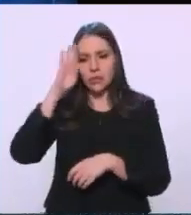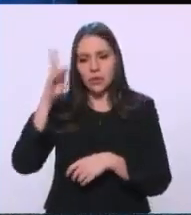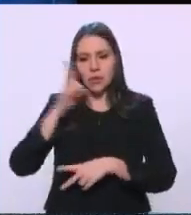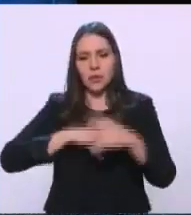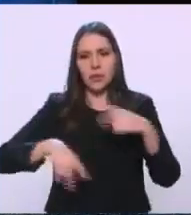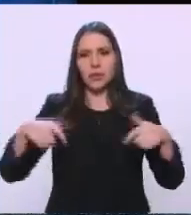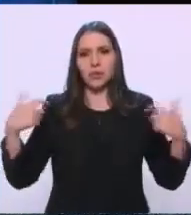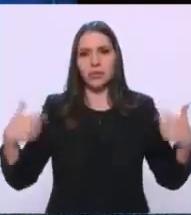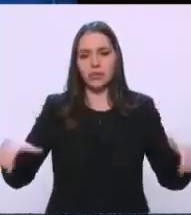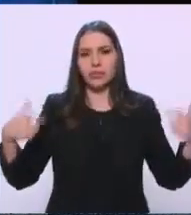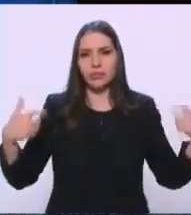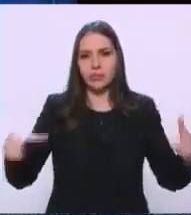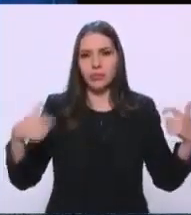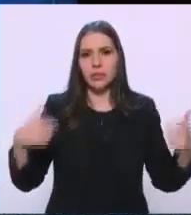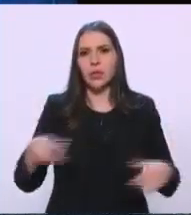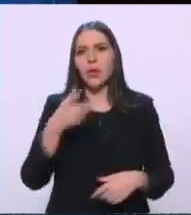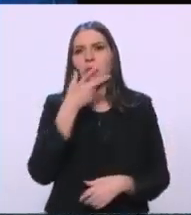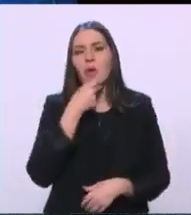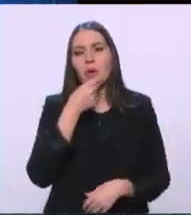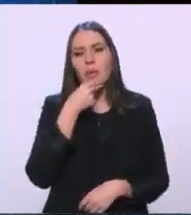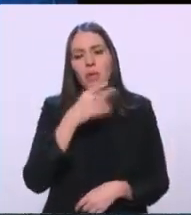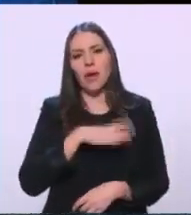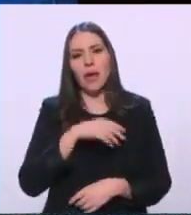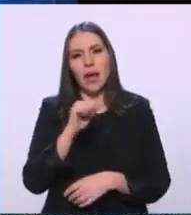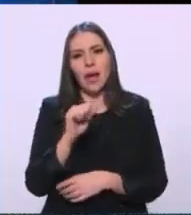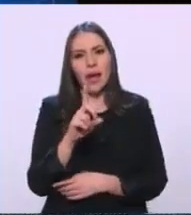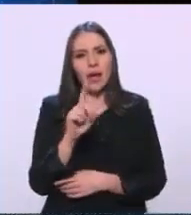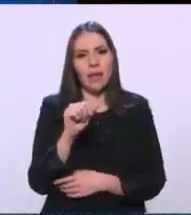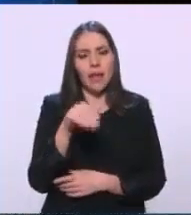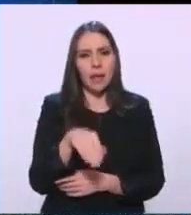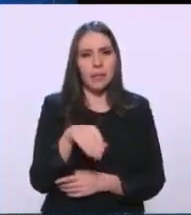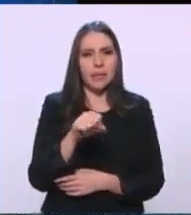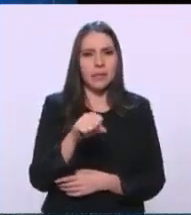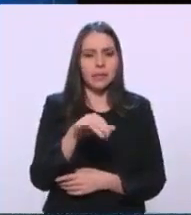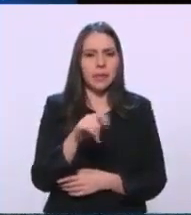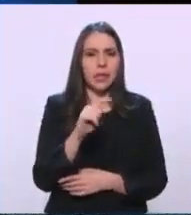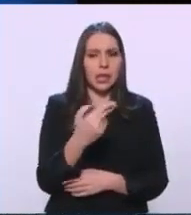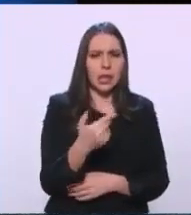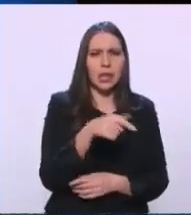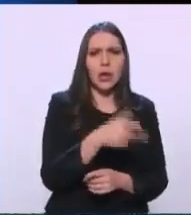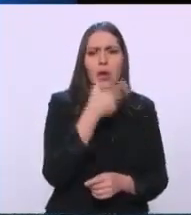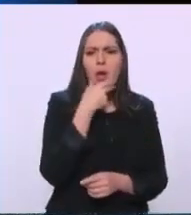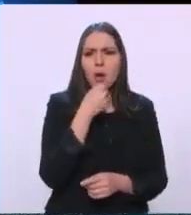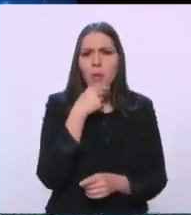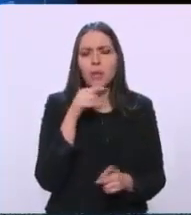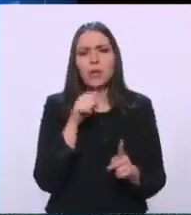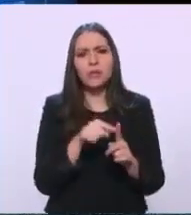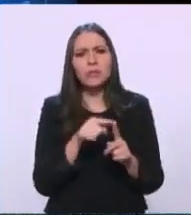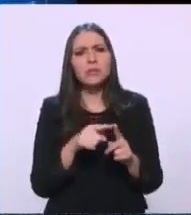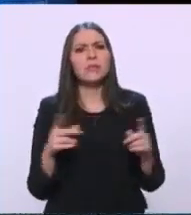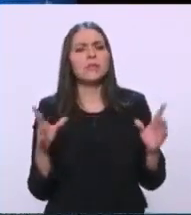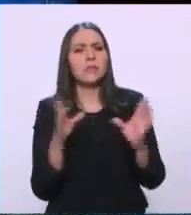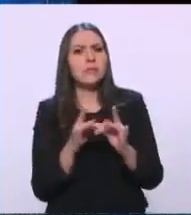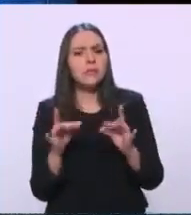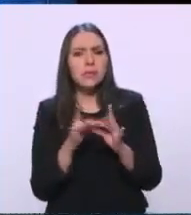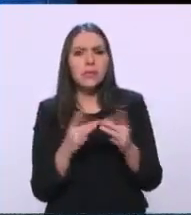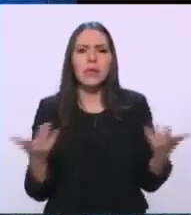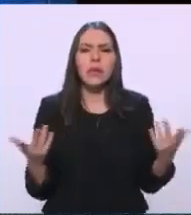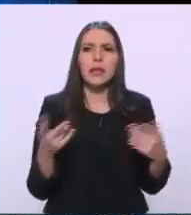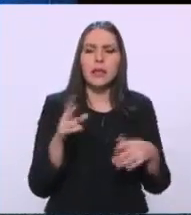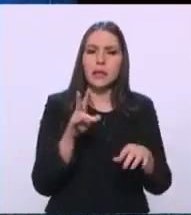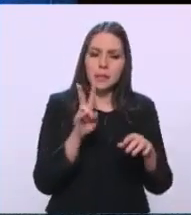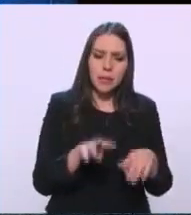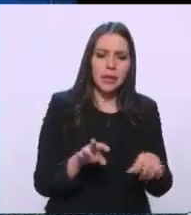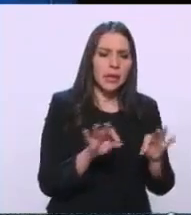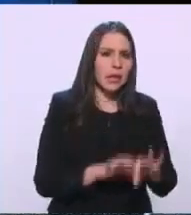hay un liberal, ¿no? El más liberal de los liberales, si se puede, diciendo lo que importa para la felicidad de las